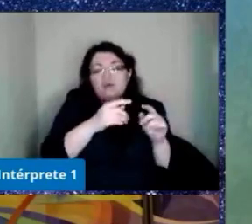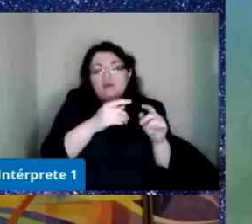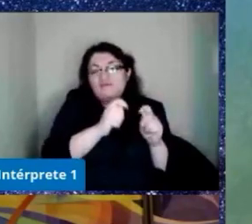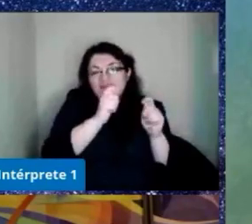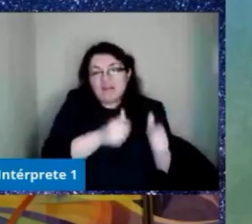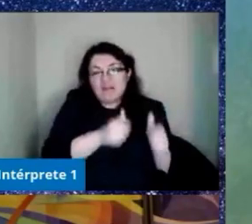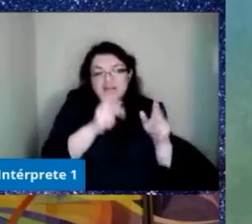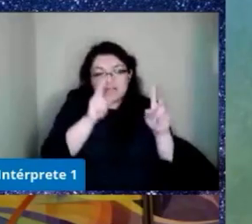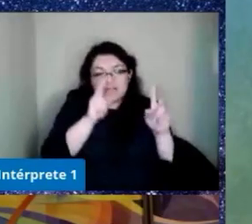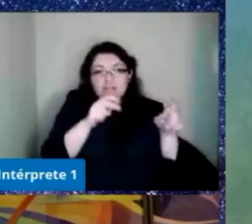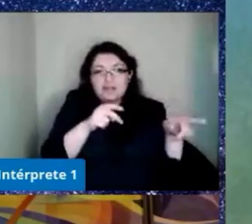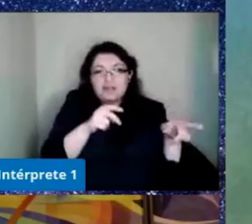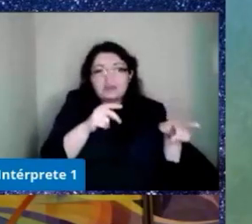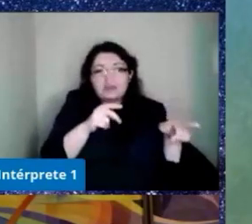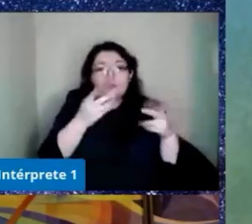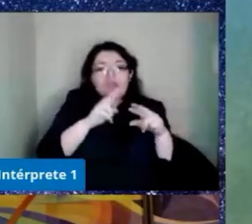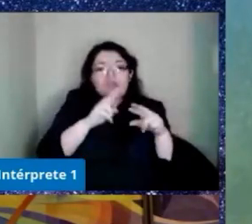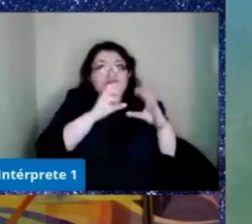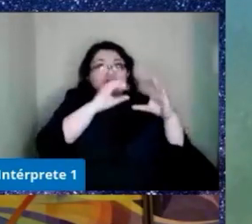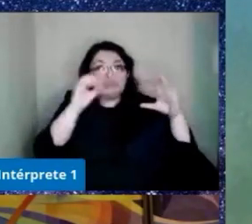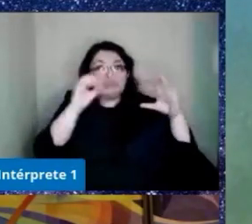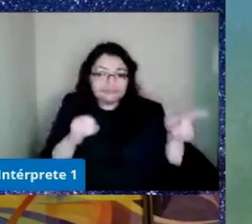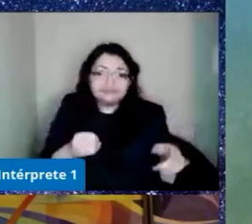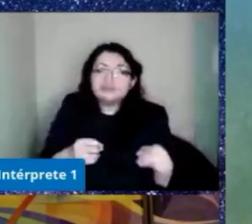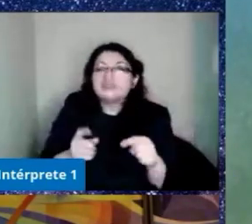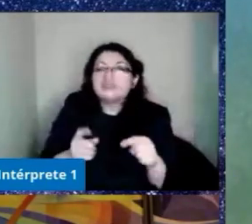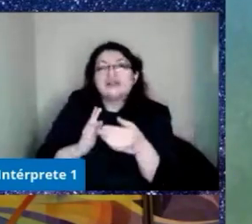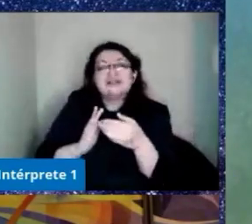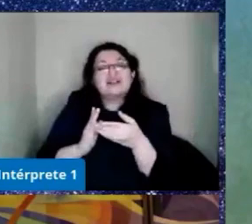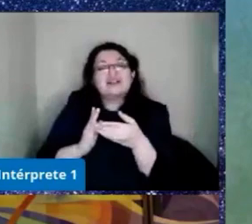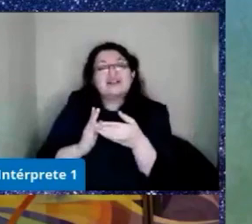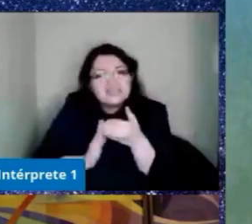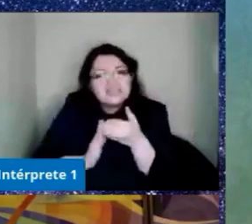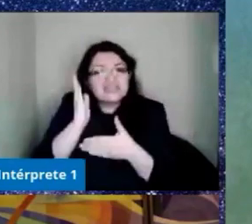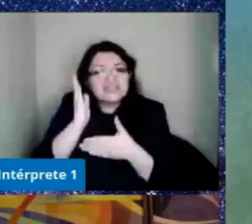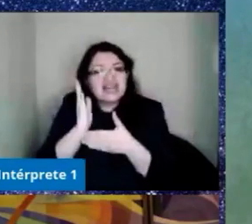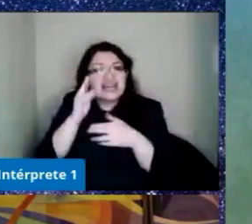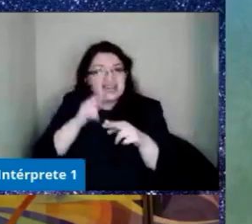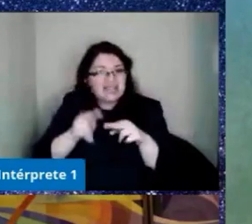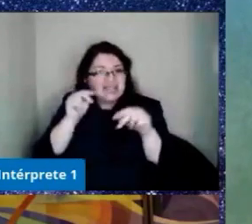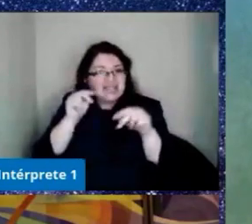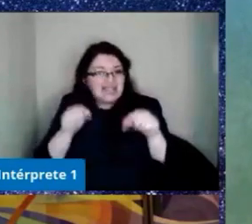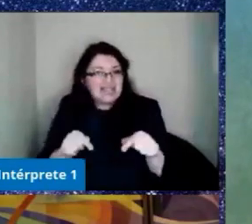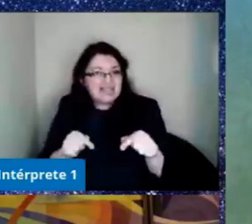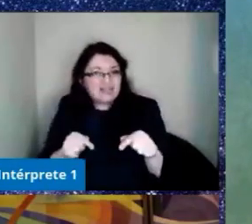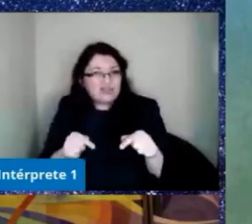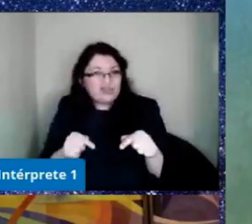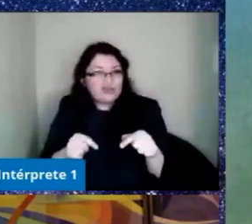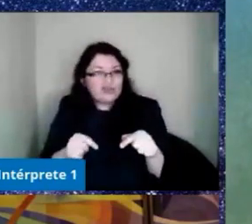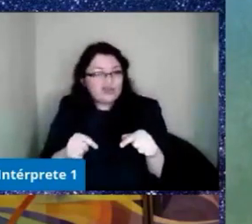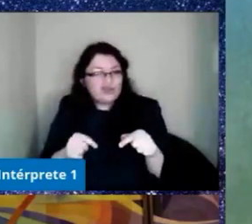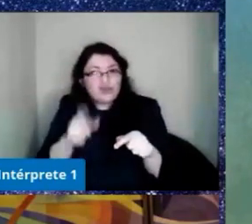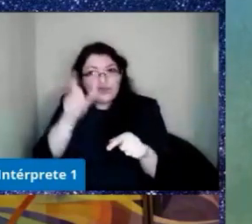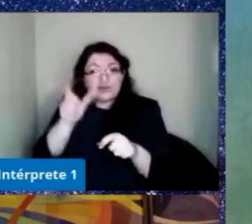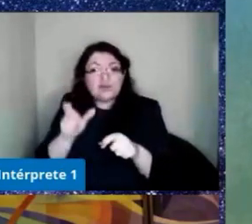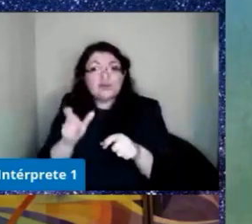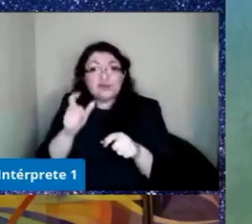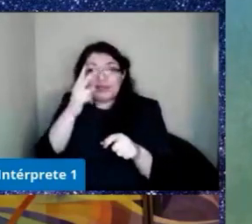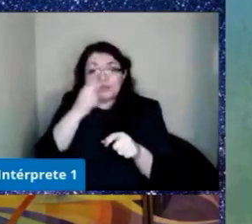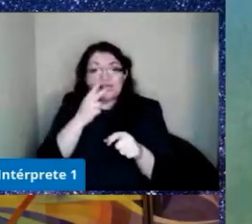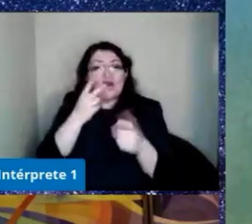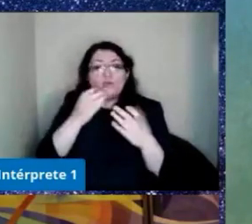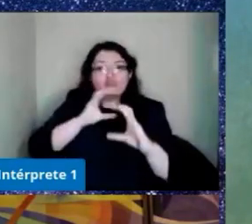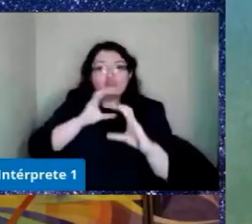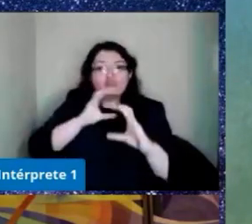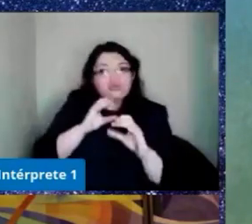bueno, el primer impulso en realidad de empezar a hacer esto, de comunicar a personas con discapacidad visual, fue, como les digo,